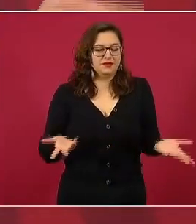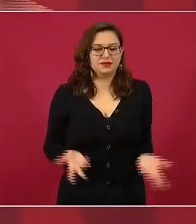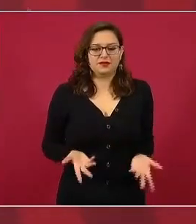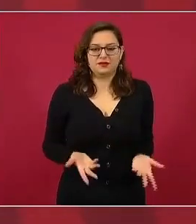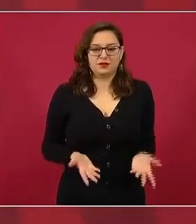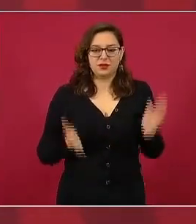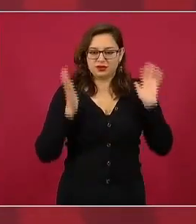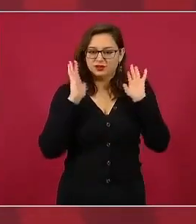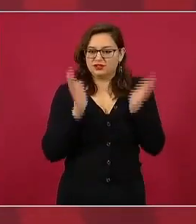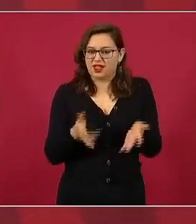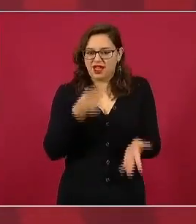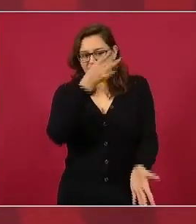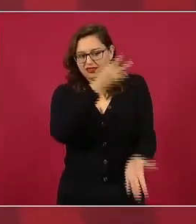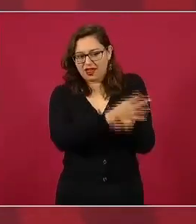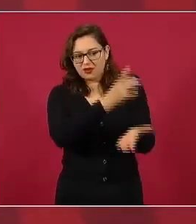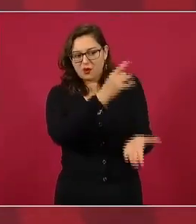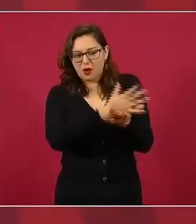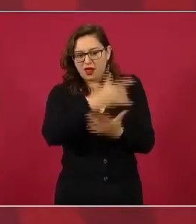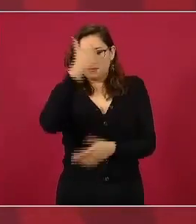cómo se piensa.